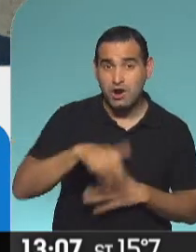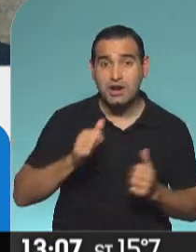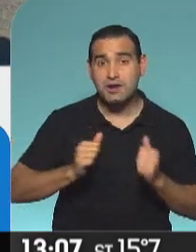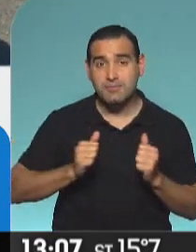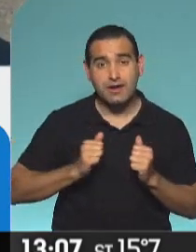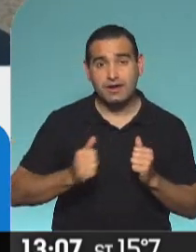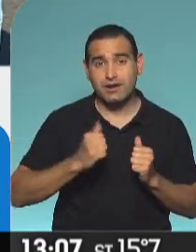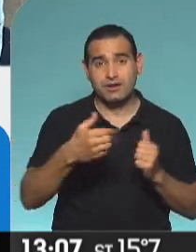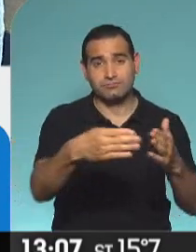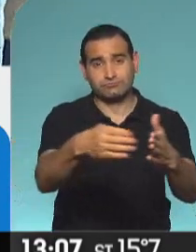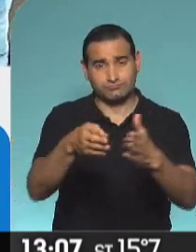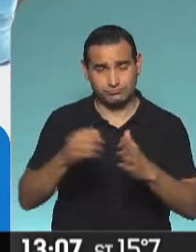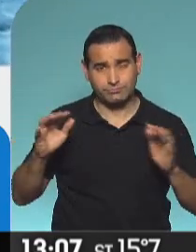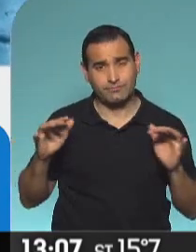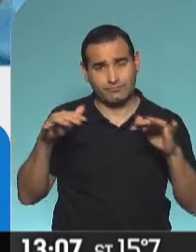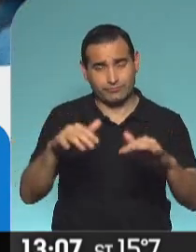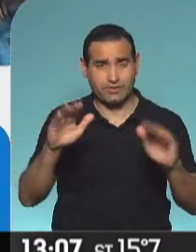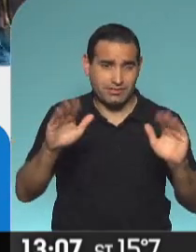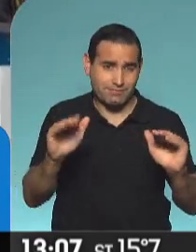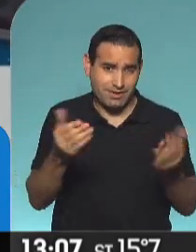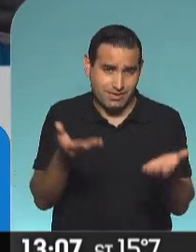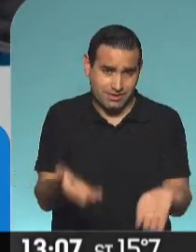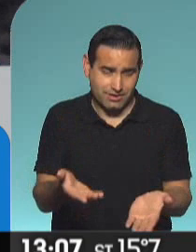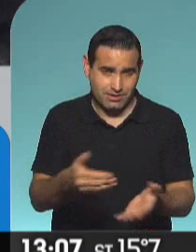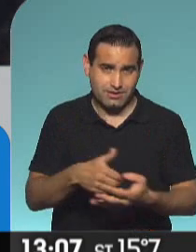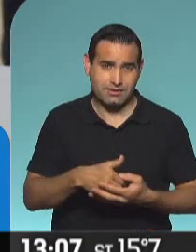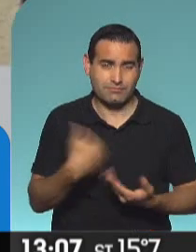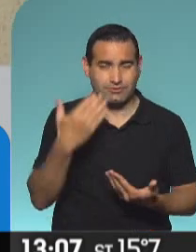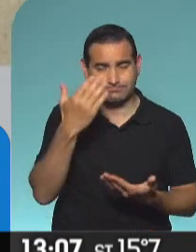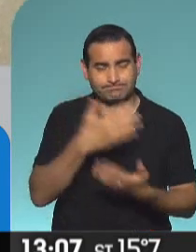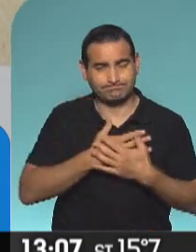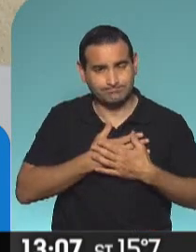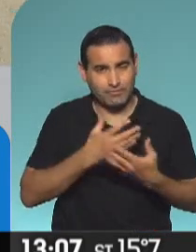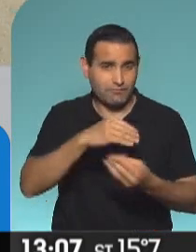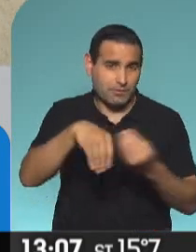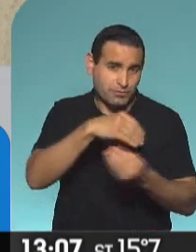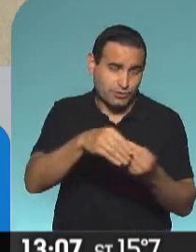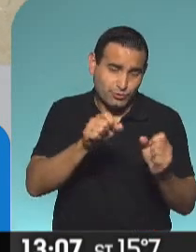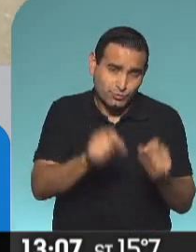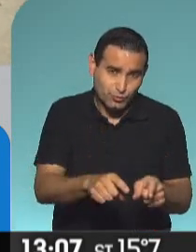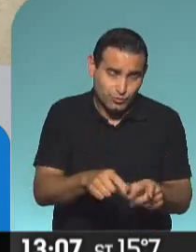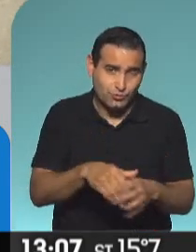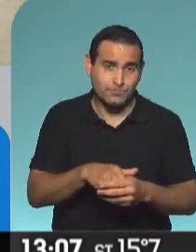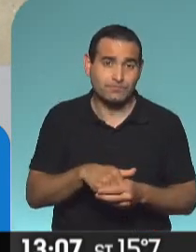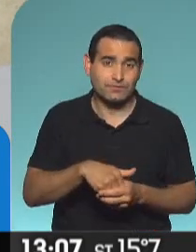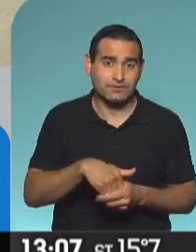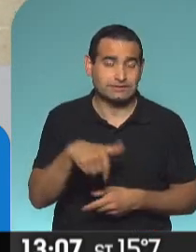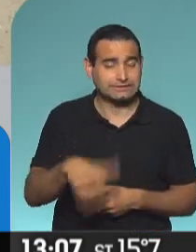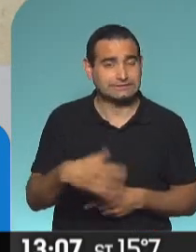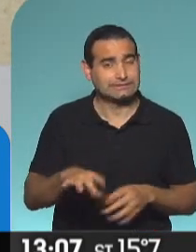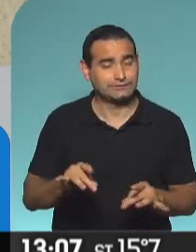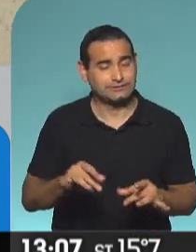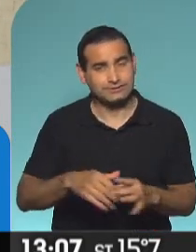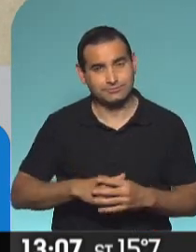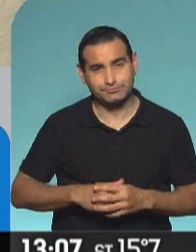que entreguen el cuerpo para ir a acompañarlo, para solidarizarnos con la familia, que este momento tan difícil que están